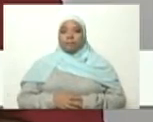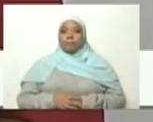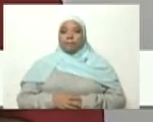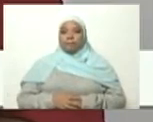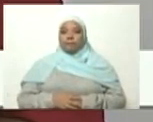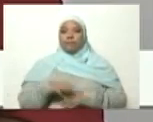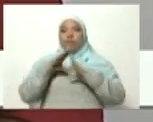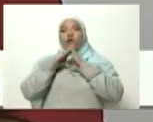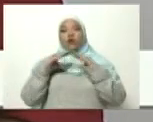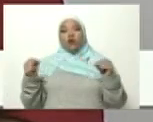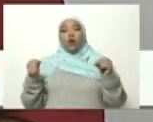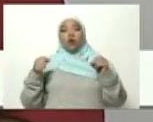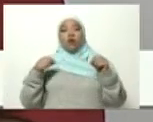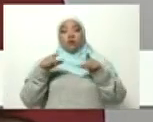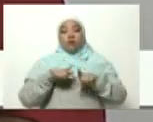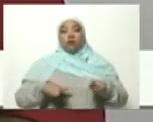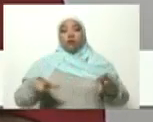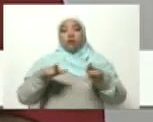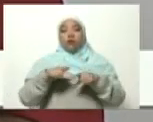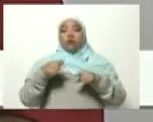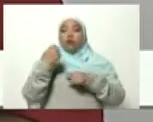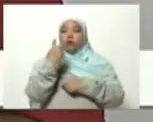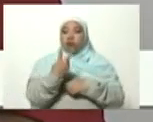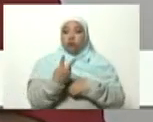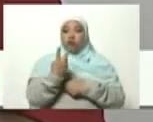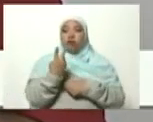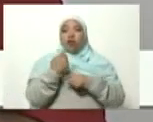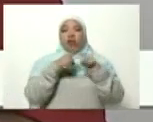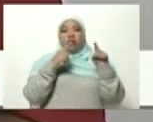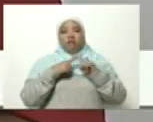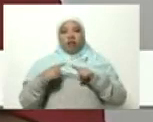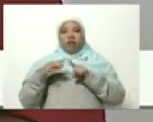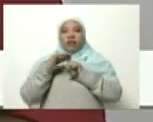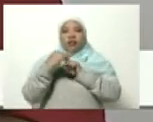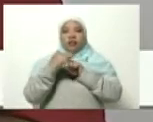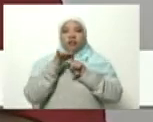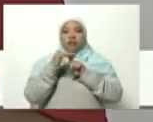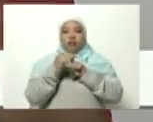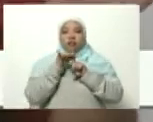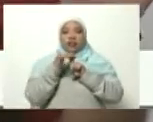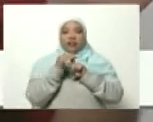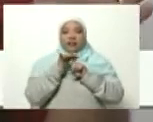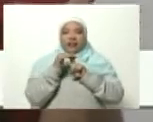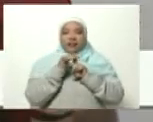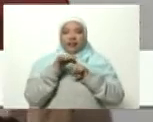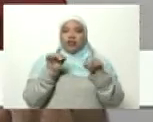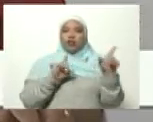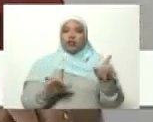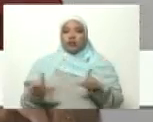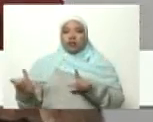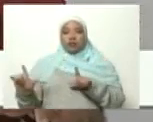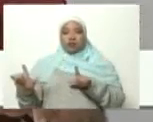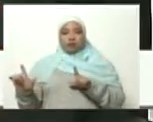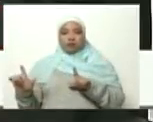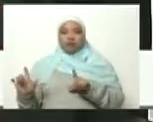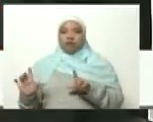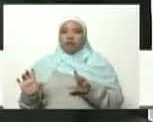Evaluamos todos los escenarios y en base a los escenarios que tenemos, nos preparamos para esa batalla. Listos ya, para el